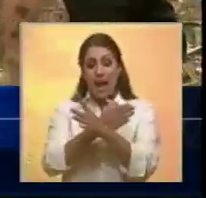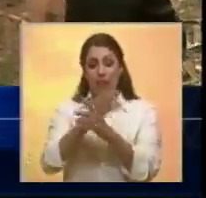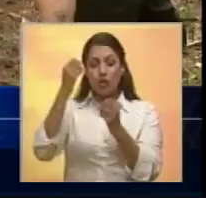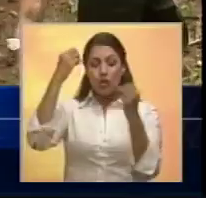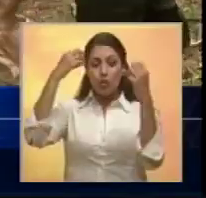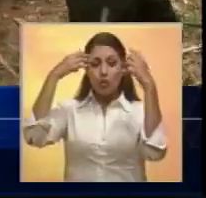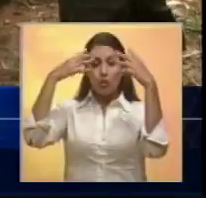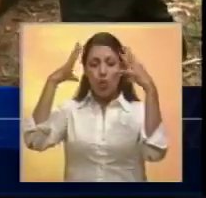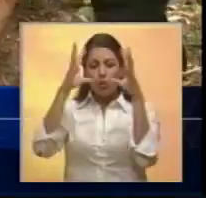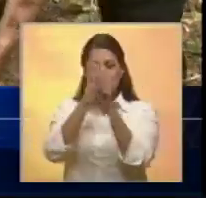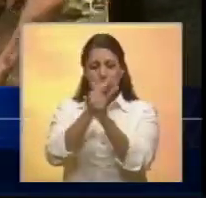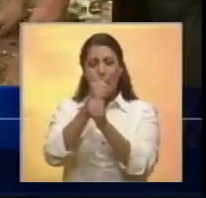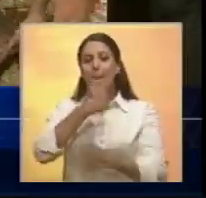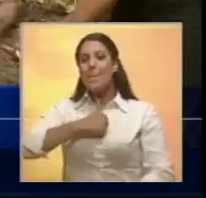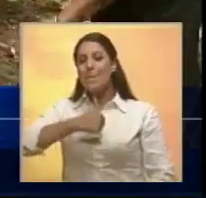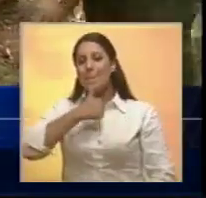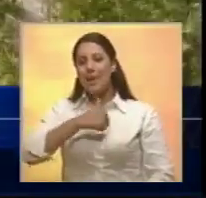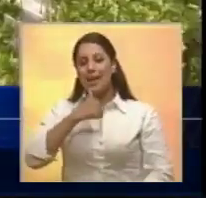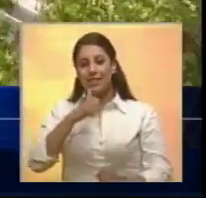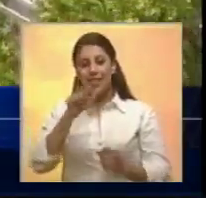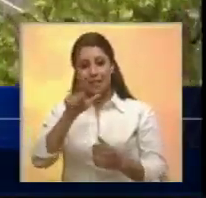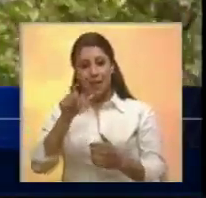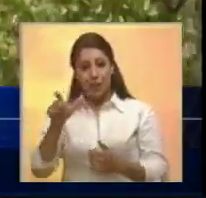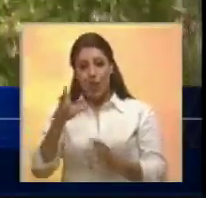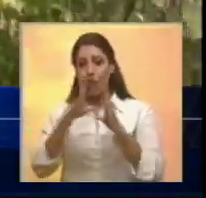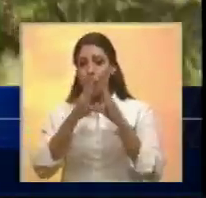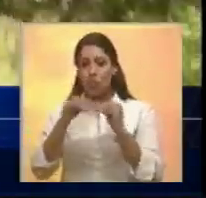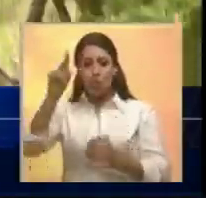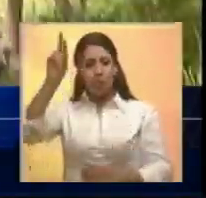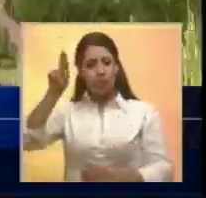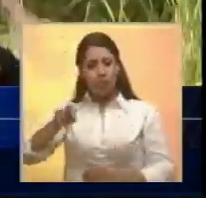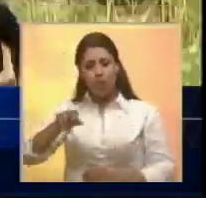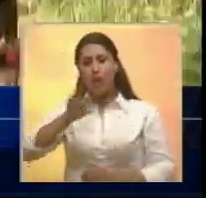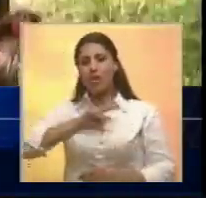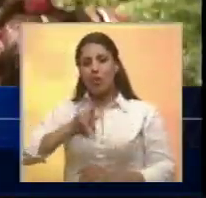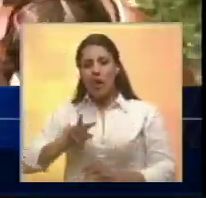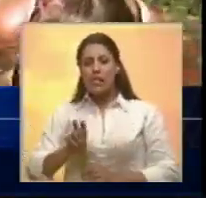sol se oculte y con la paciencia de un labrador, todos los días sube esta